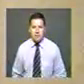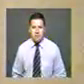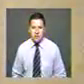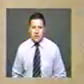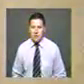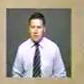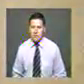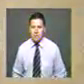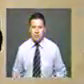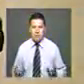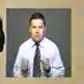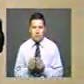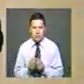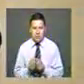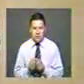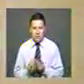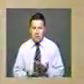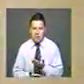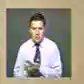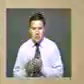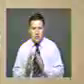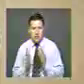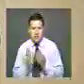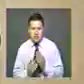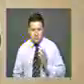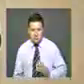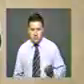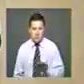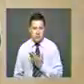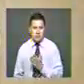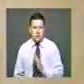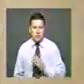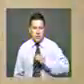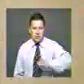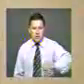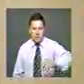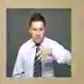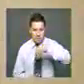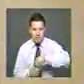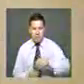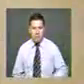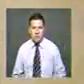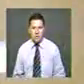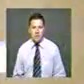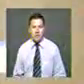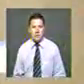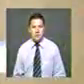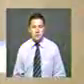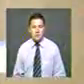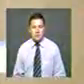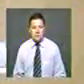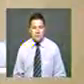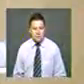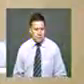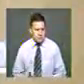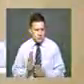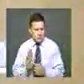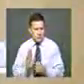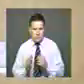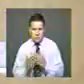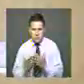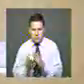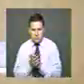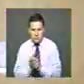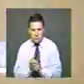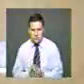Represento al Observatorio de Intervención Ciudadana Constitucional de la Facultad de Derecho de la Universidad Libre. Les presentamos a todos un cordial